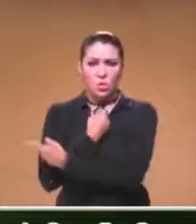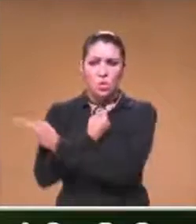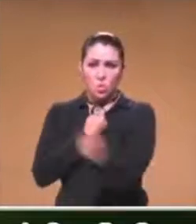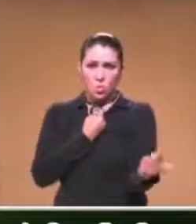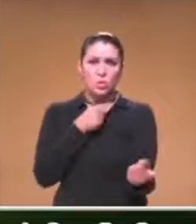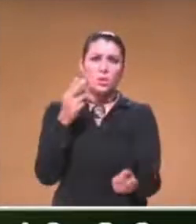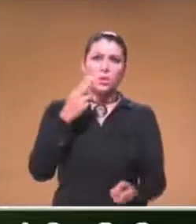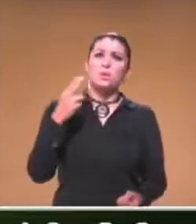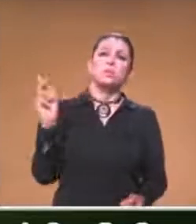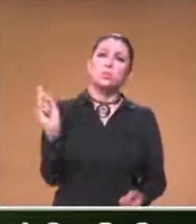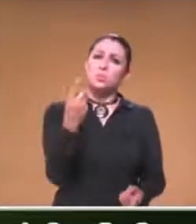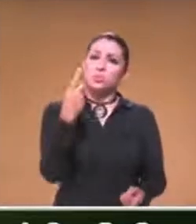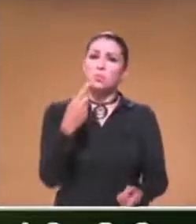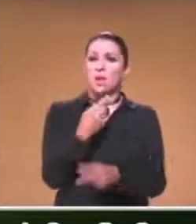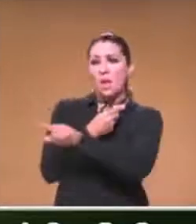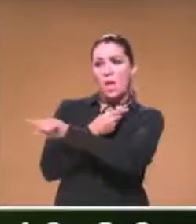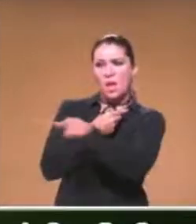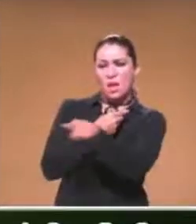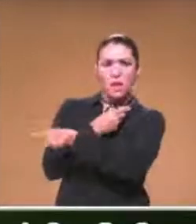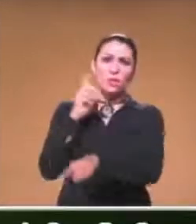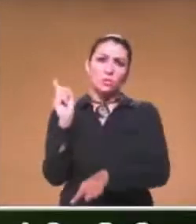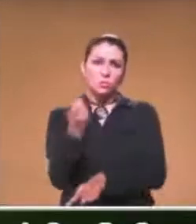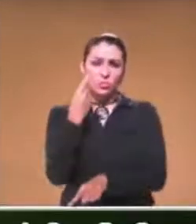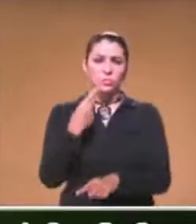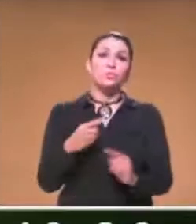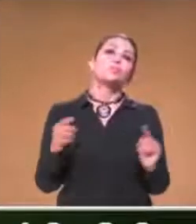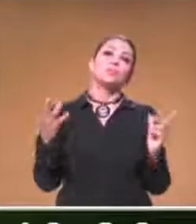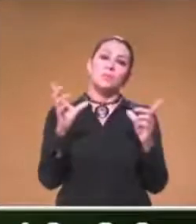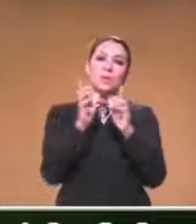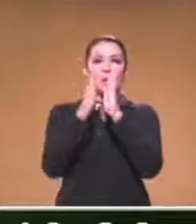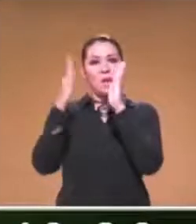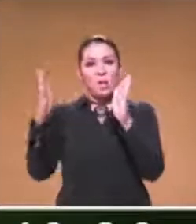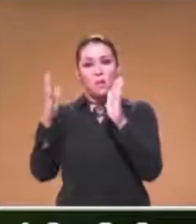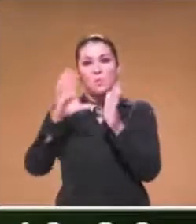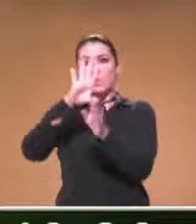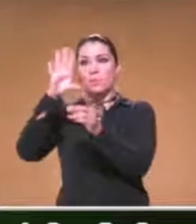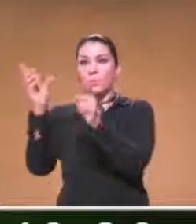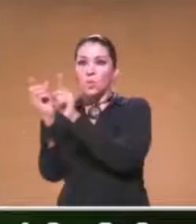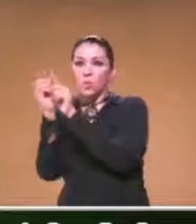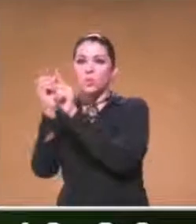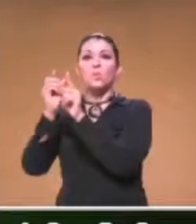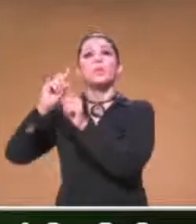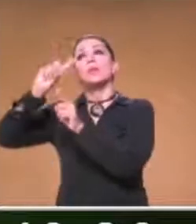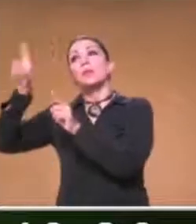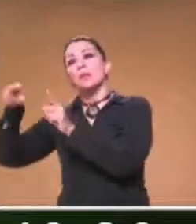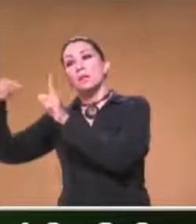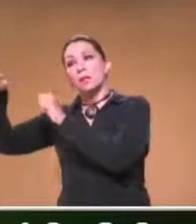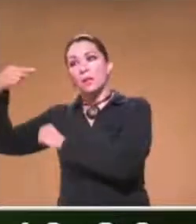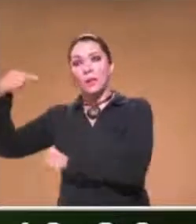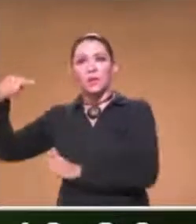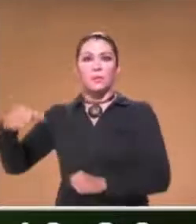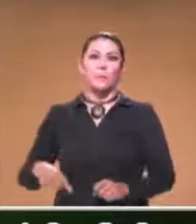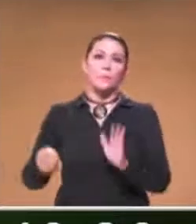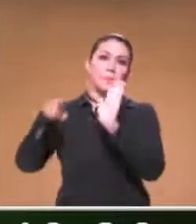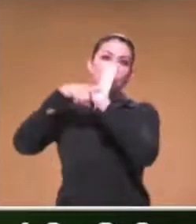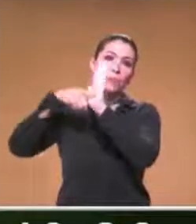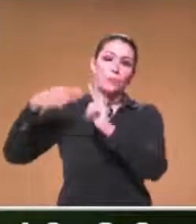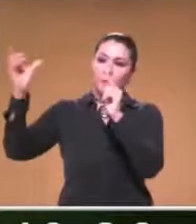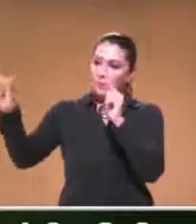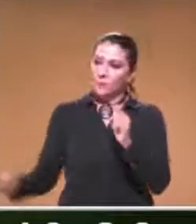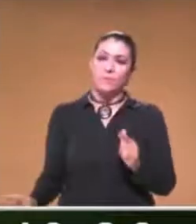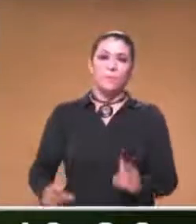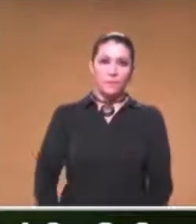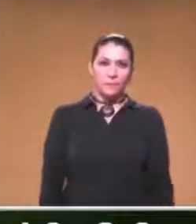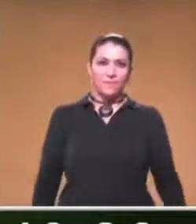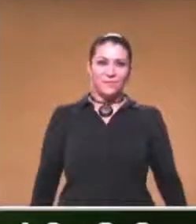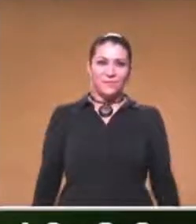son y ellos son. Tenemos de forma completa, we are, you are, and they are. De forma abreviada,